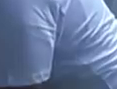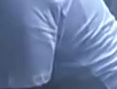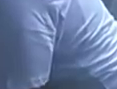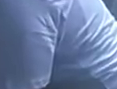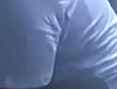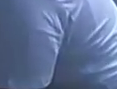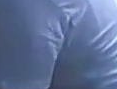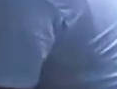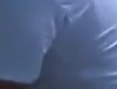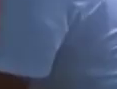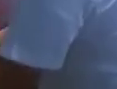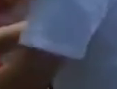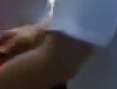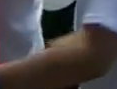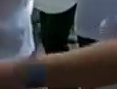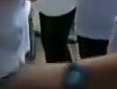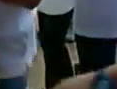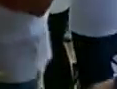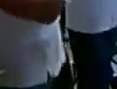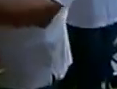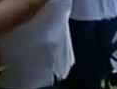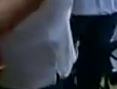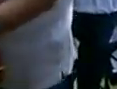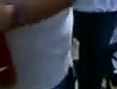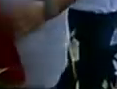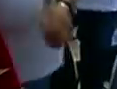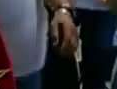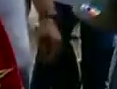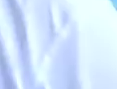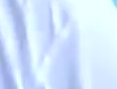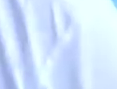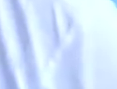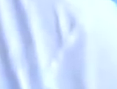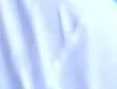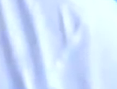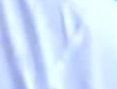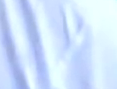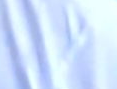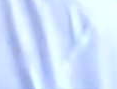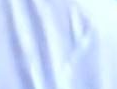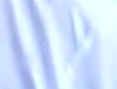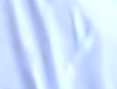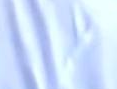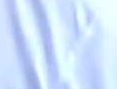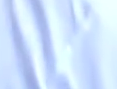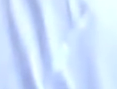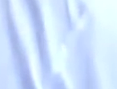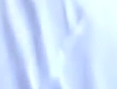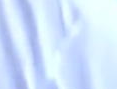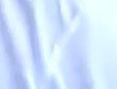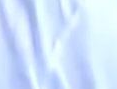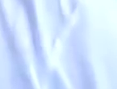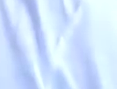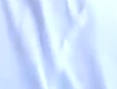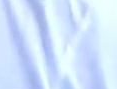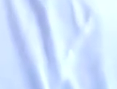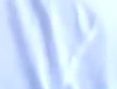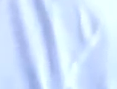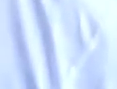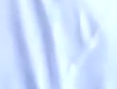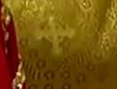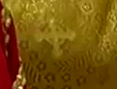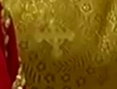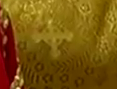aposentos, pero el exagerado peso lo impidió. Claro, los milagros realizados desde el año 1819,